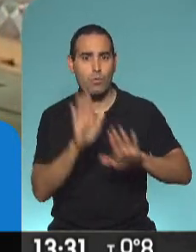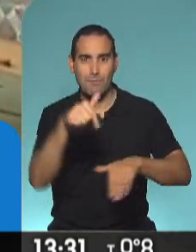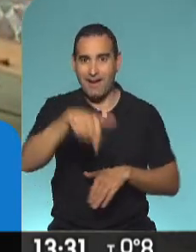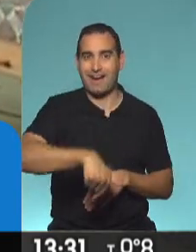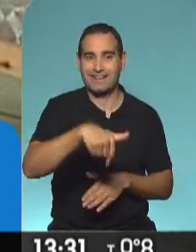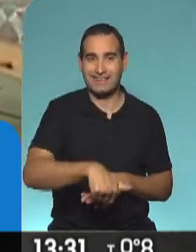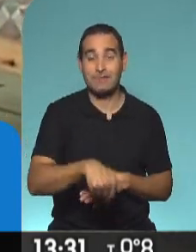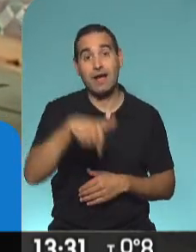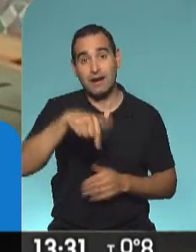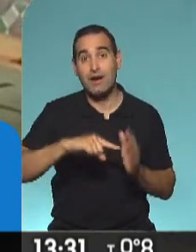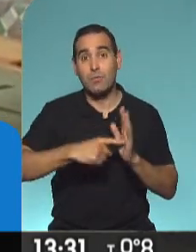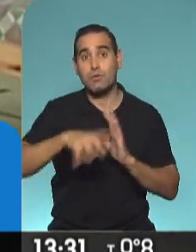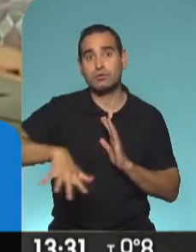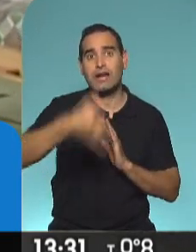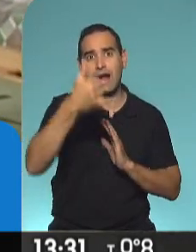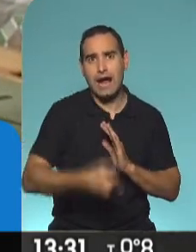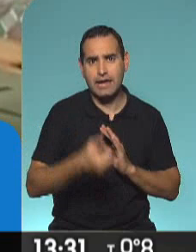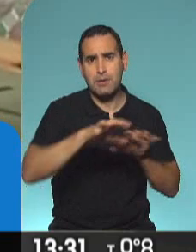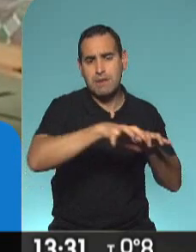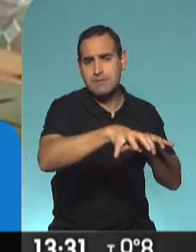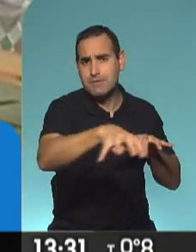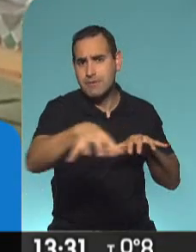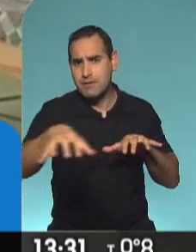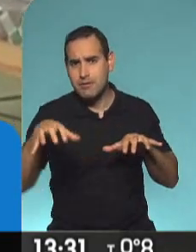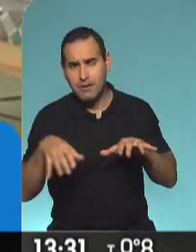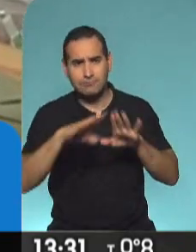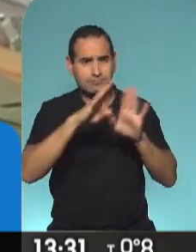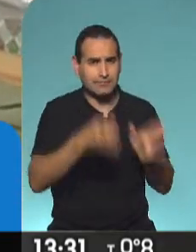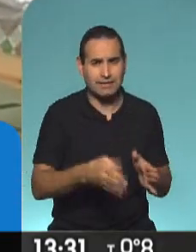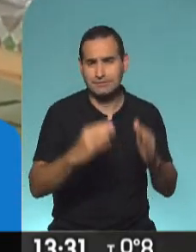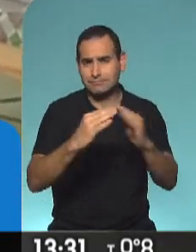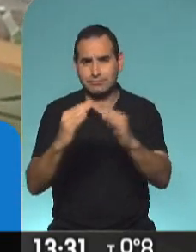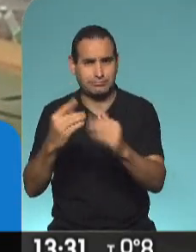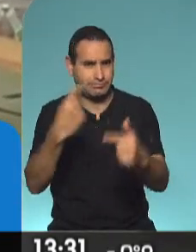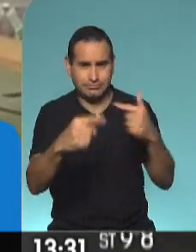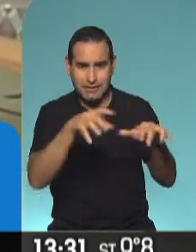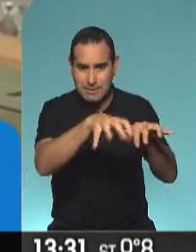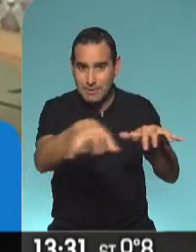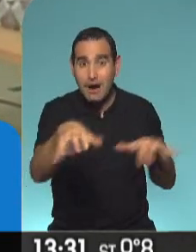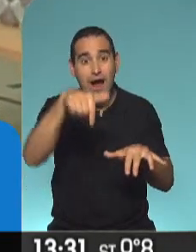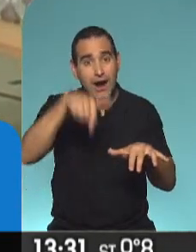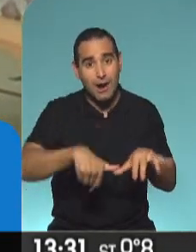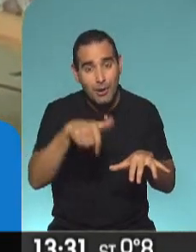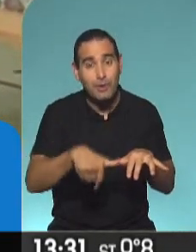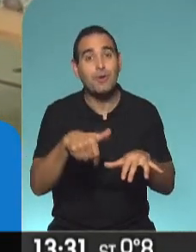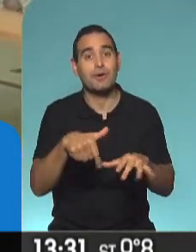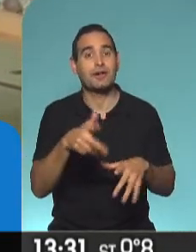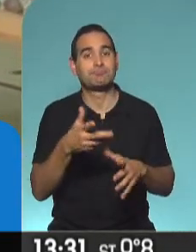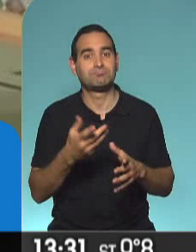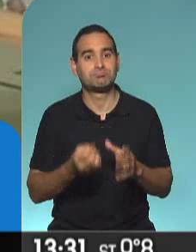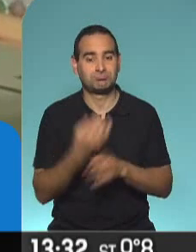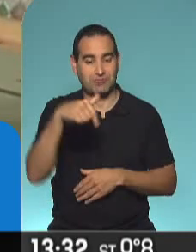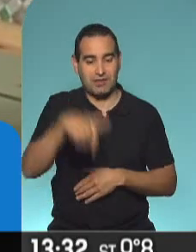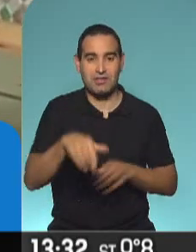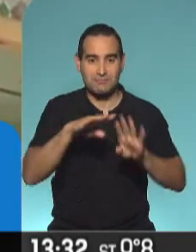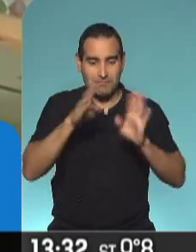Nosotros en la ciudad contamos con una amplia red de lugares, tenemos refugios, hogares, casas de medio camino. Hoy estamos complementando este espacio,